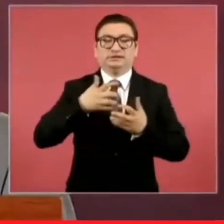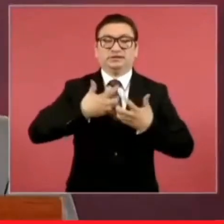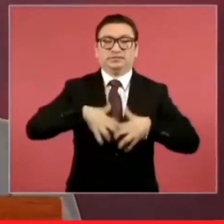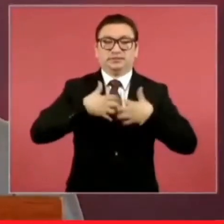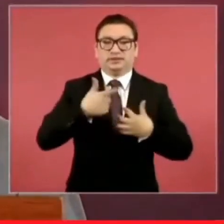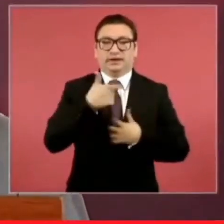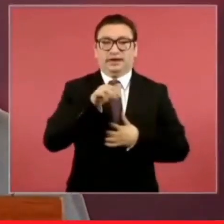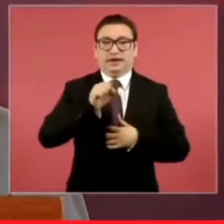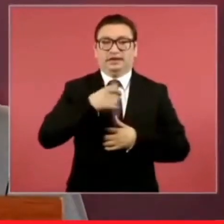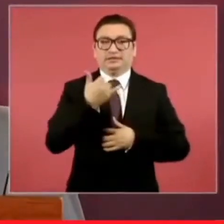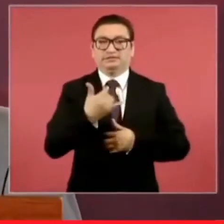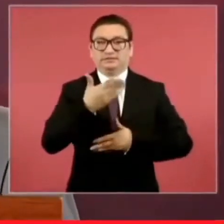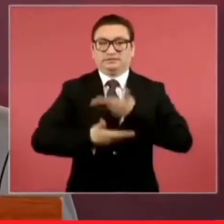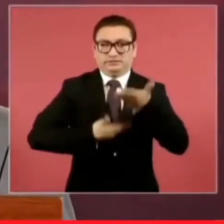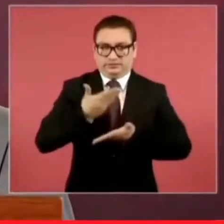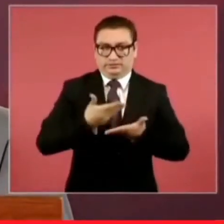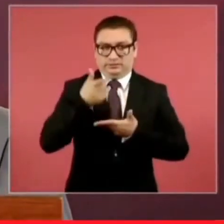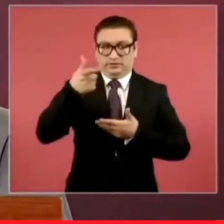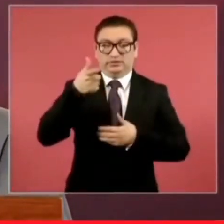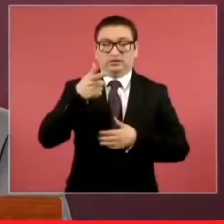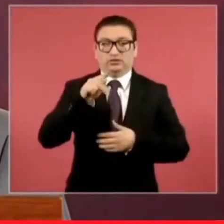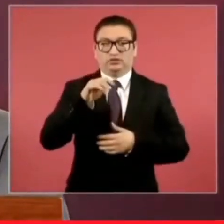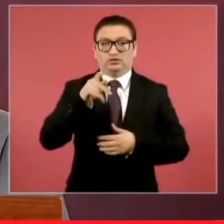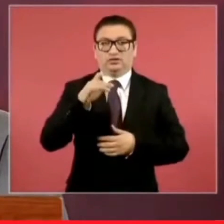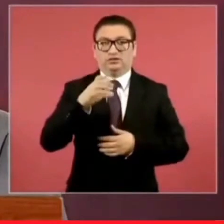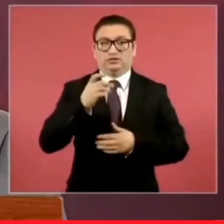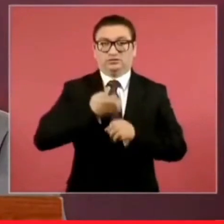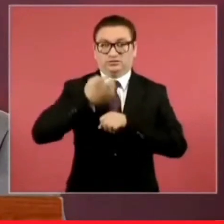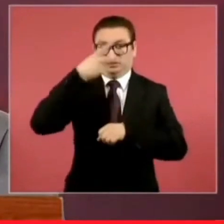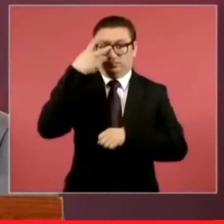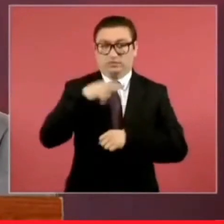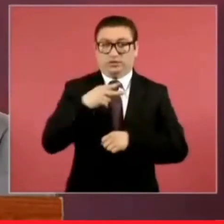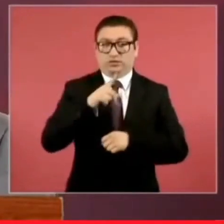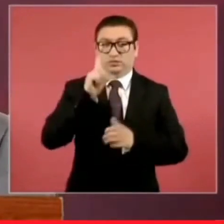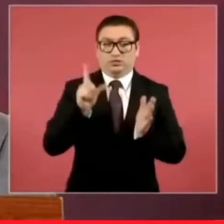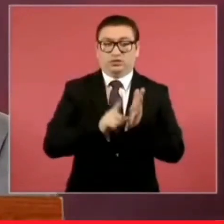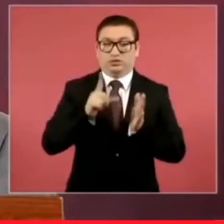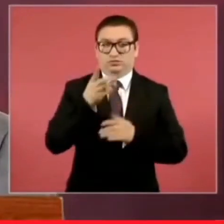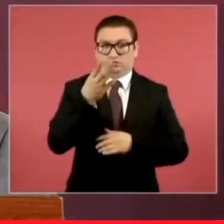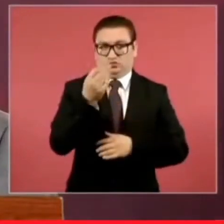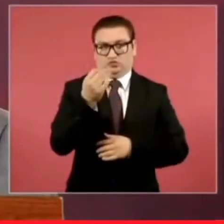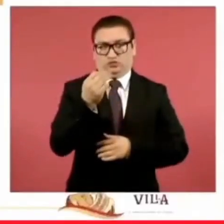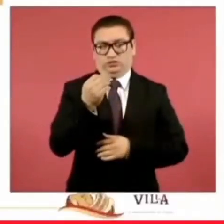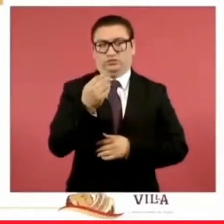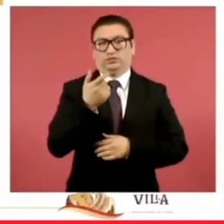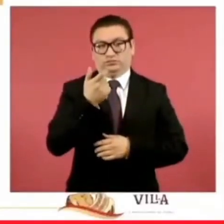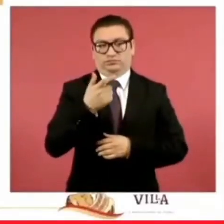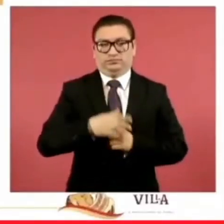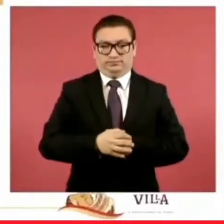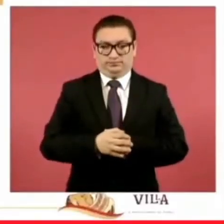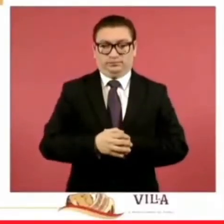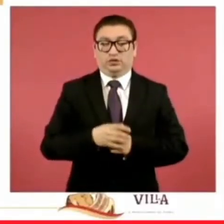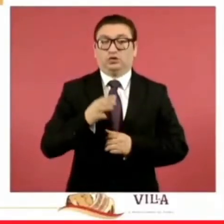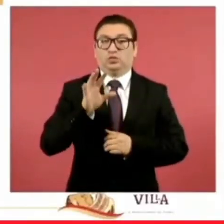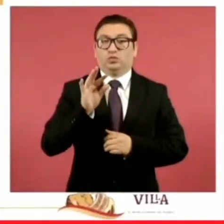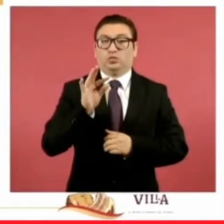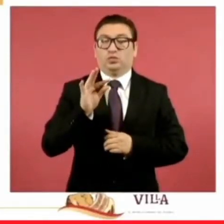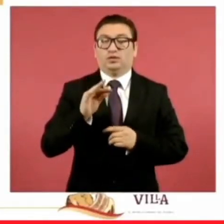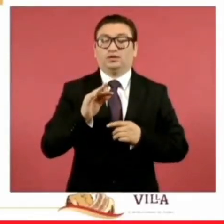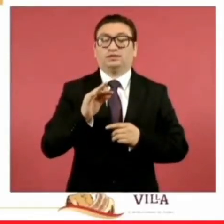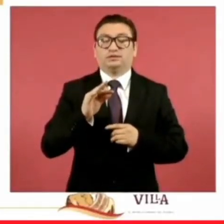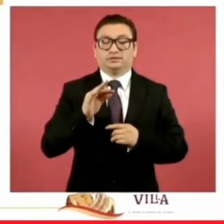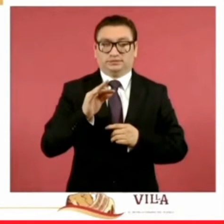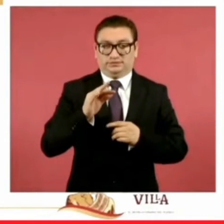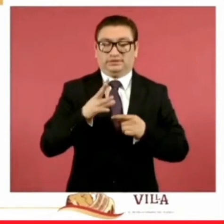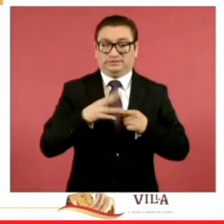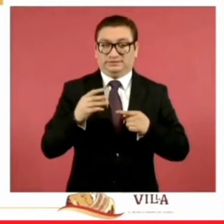y Servicio, que en Tonatico, Estado de México, ofreció el litro en solo 9 pesos. Esto es 40 centavos por